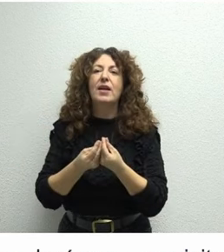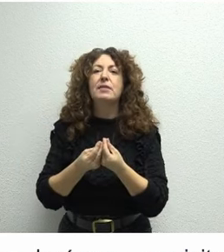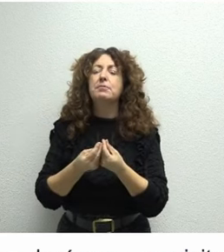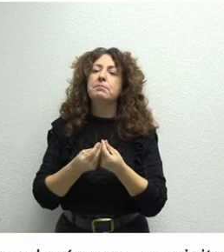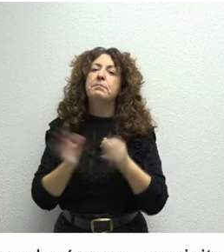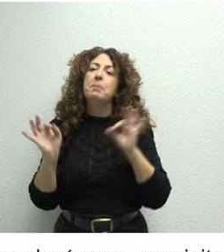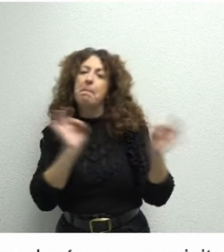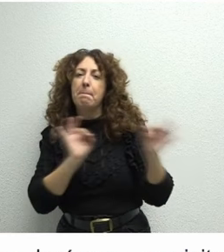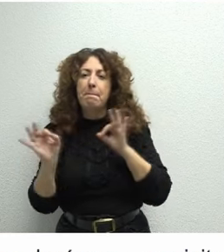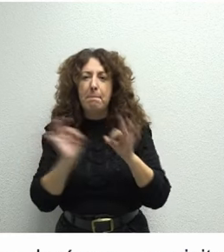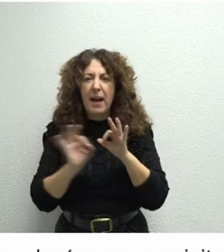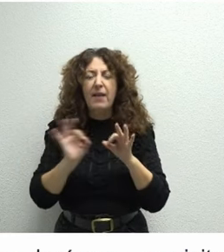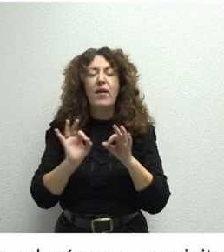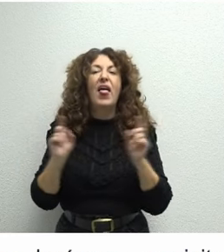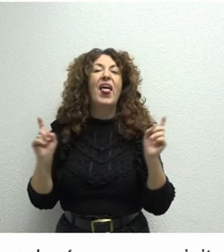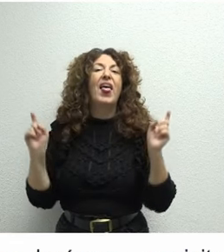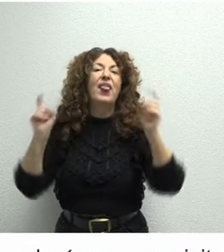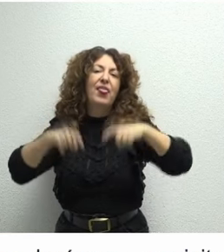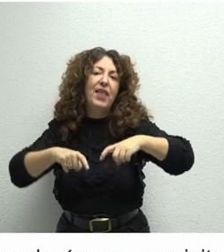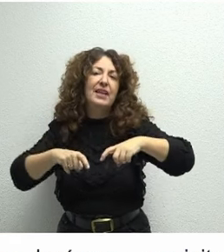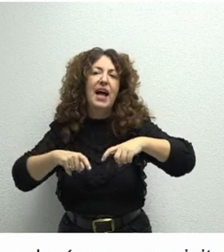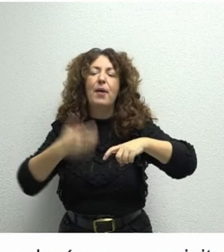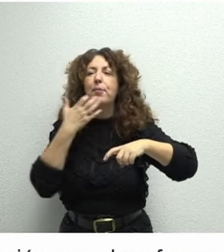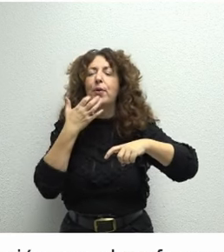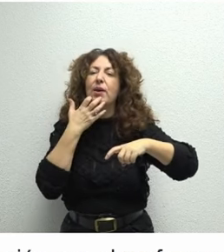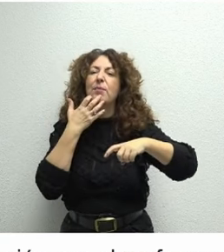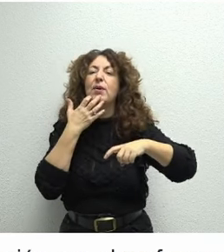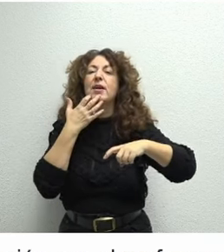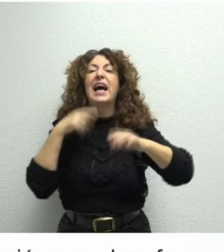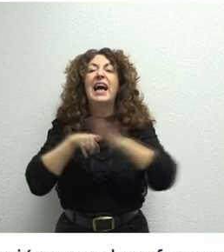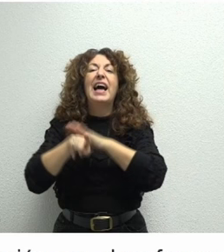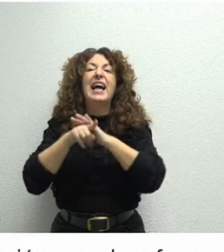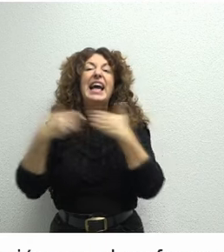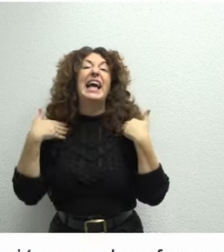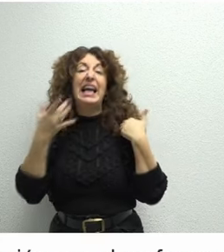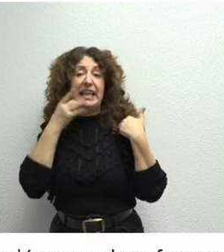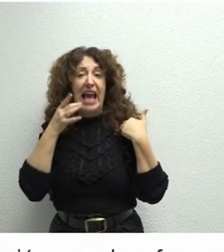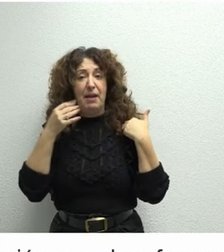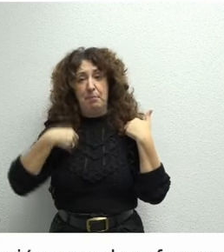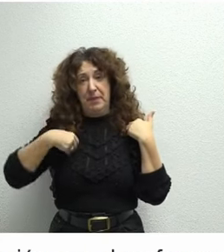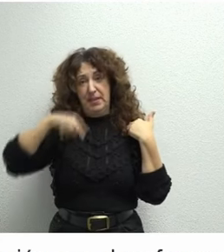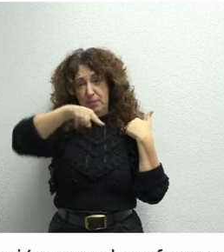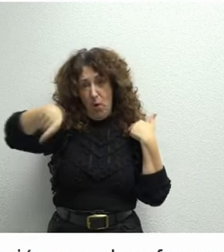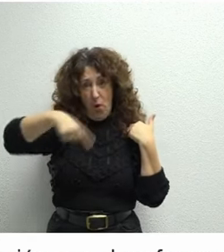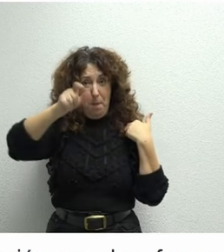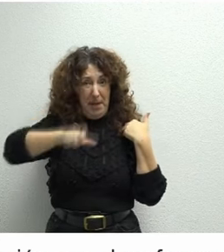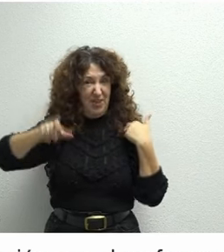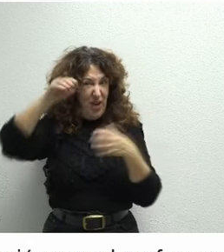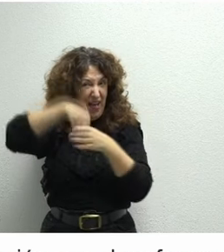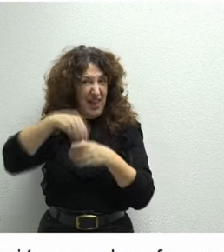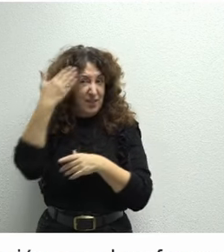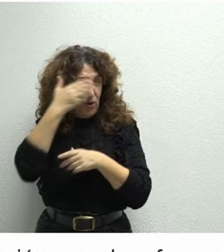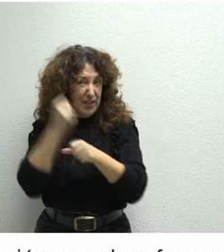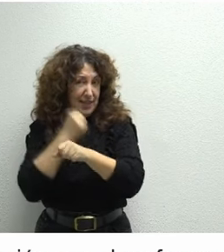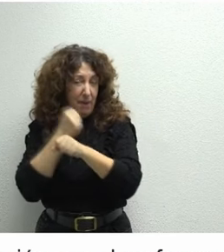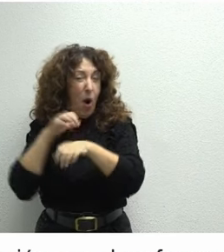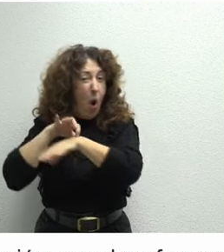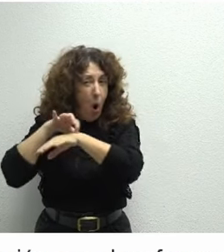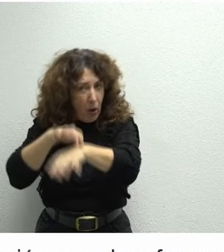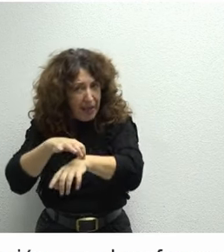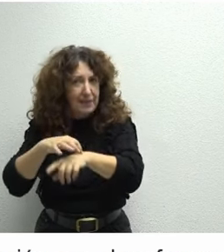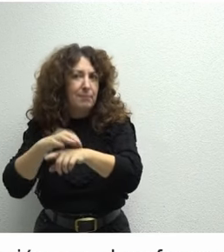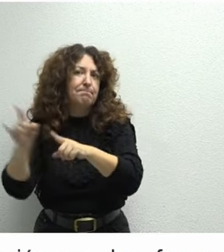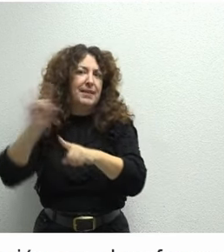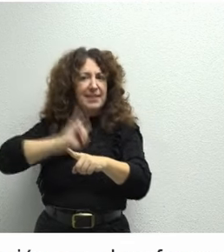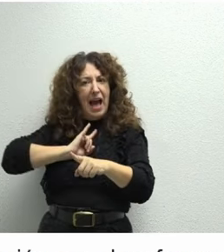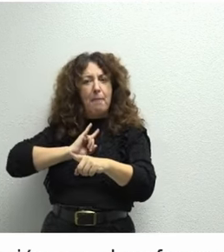quien gestionan las citas normalmente son las personas del propio Centro Educativo las orientadoras que son bueno las que hacen un poco esa coordinación